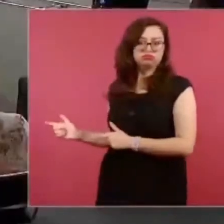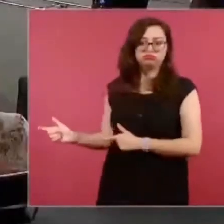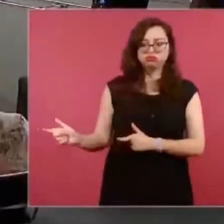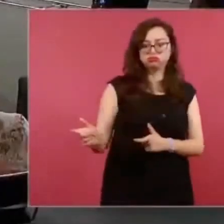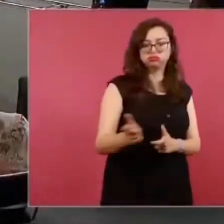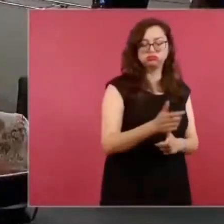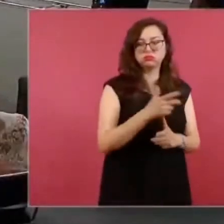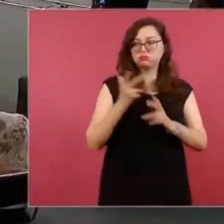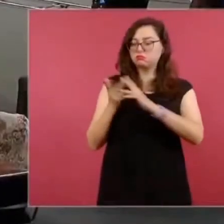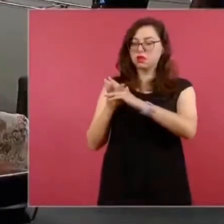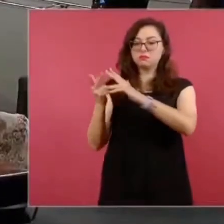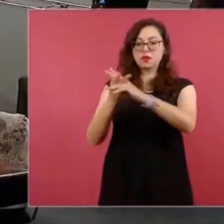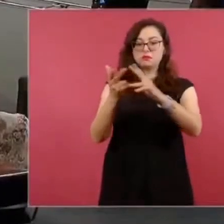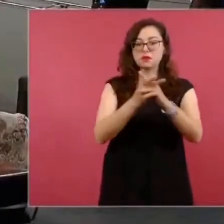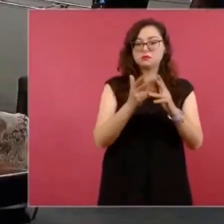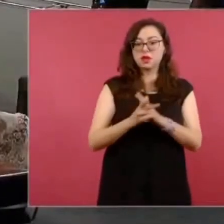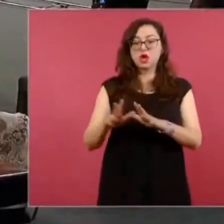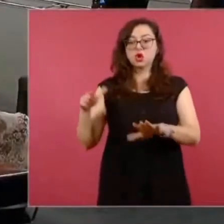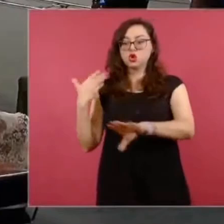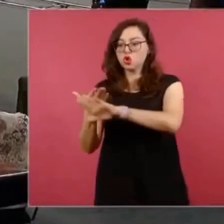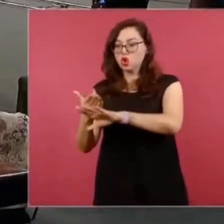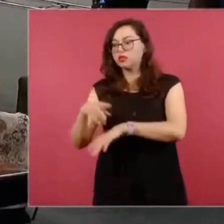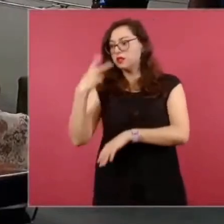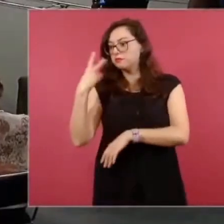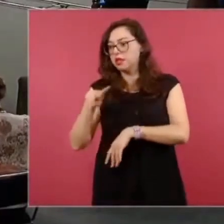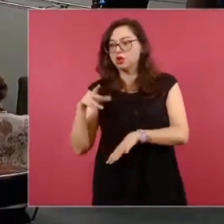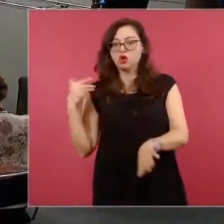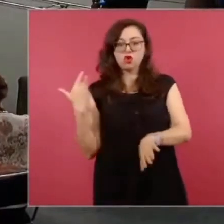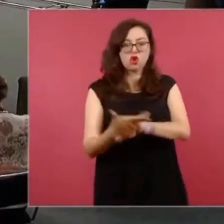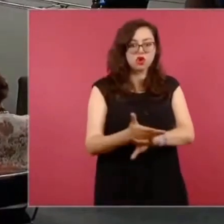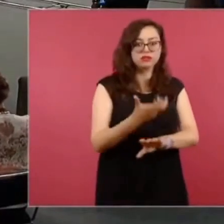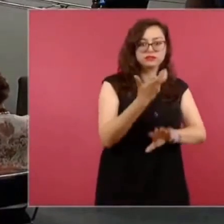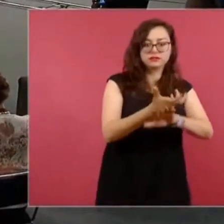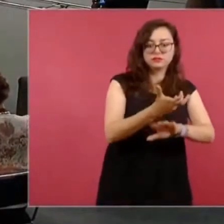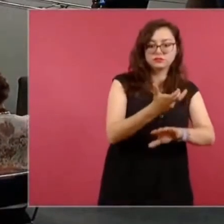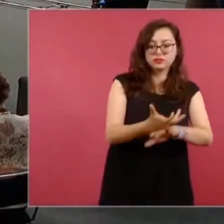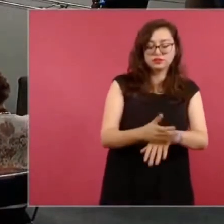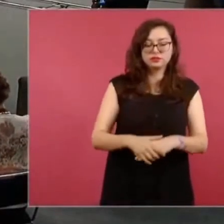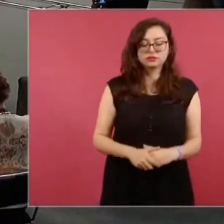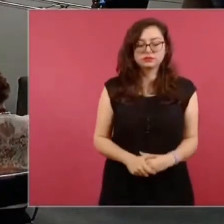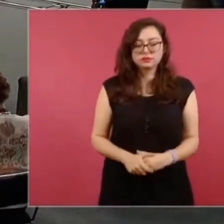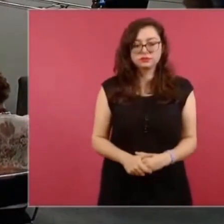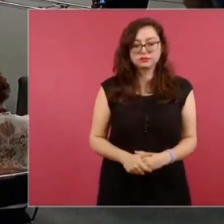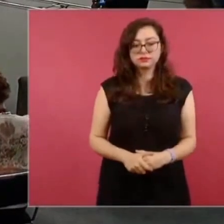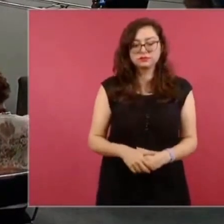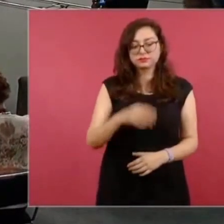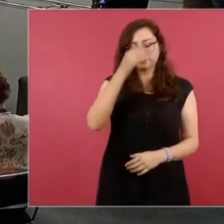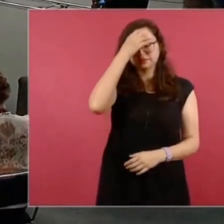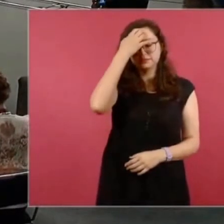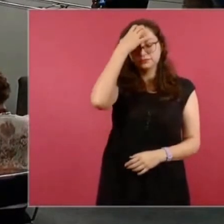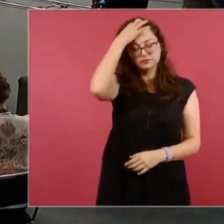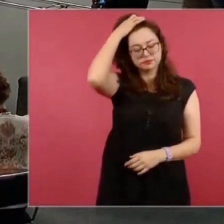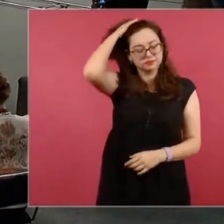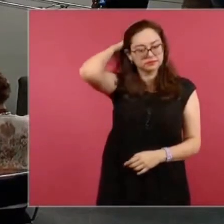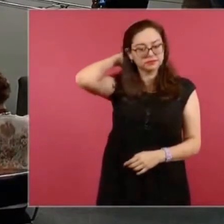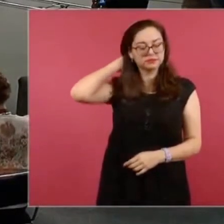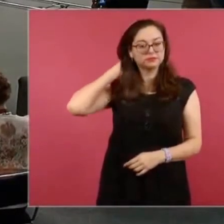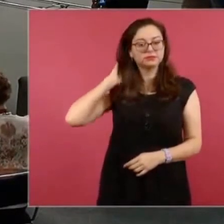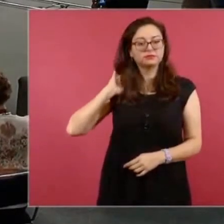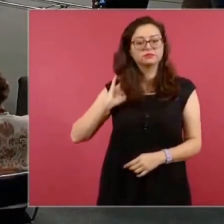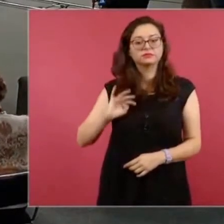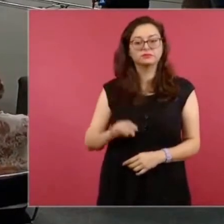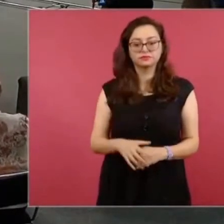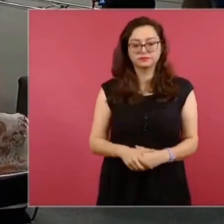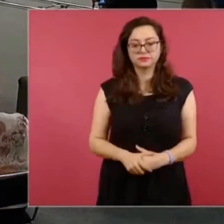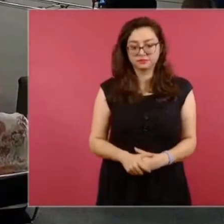a mexicanos y a estadounidenses. ¿Y dónde está la investigación